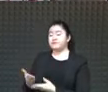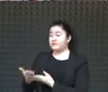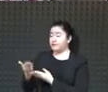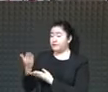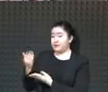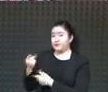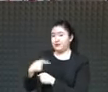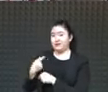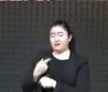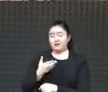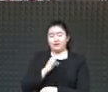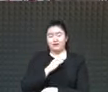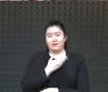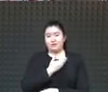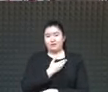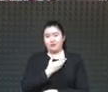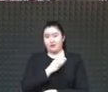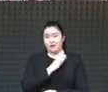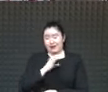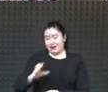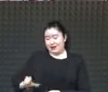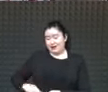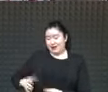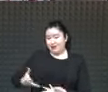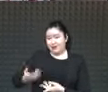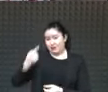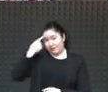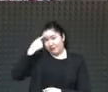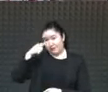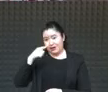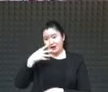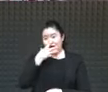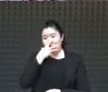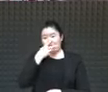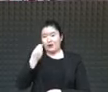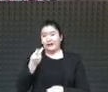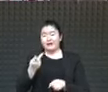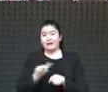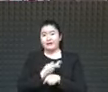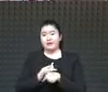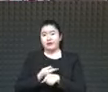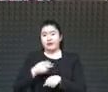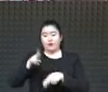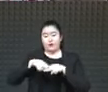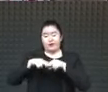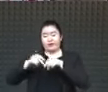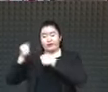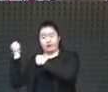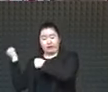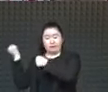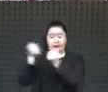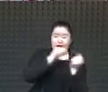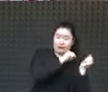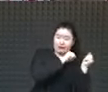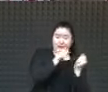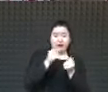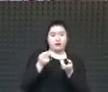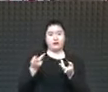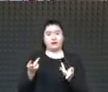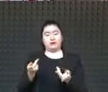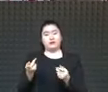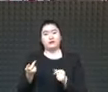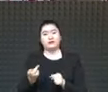todavía era precampaña, en Coyoacán se dio la escena esta de los sillazos y mucha gente señaló precisamente